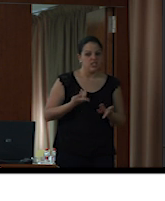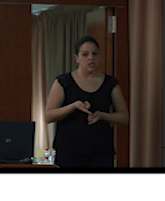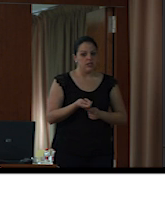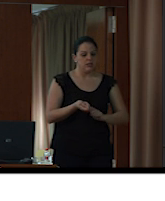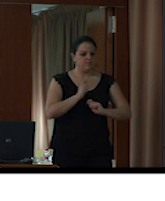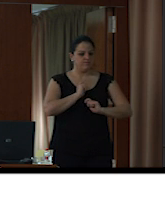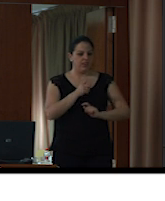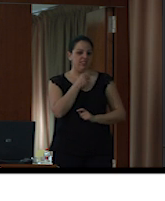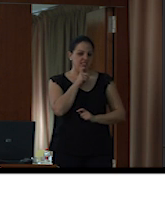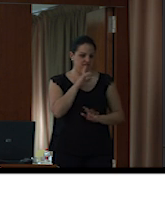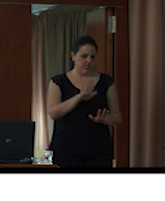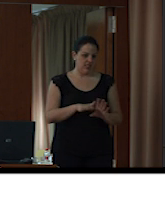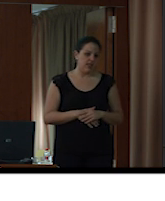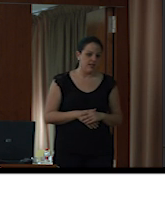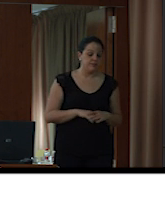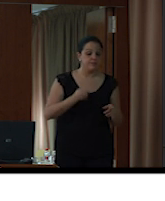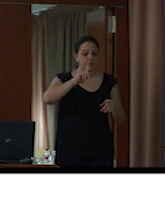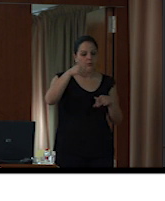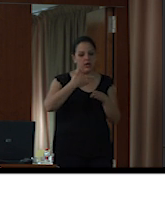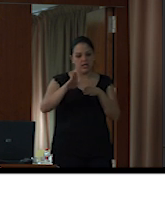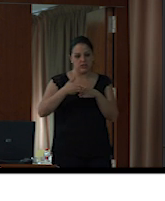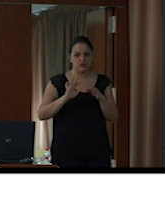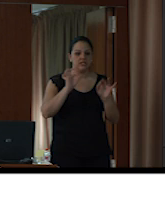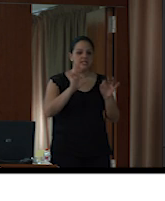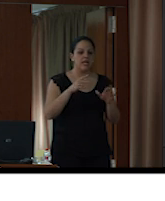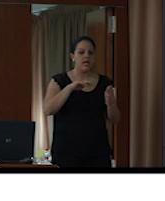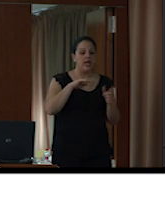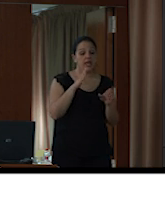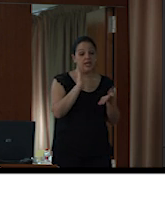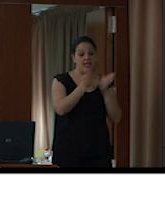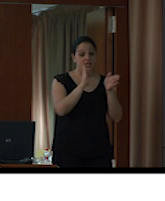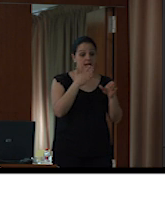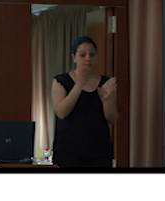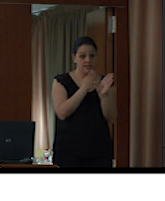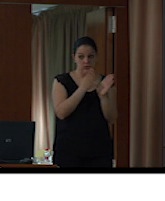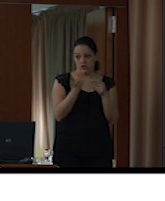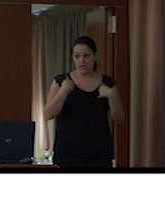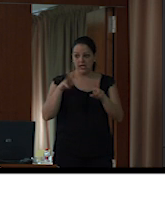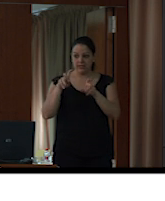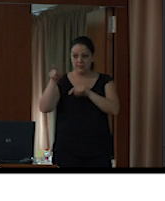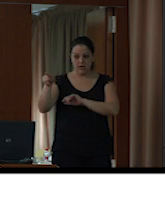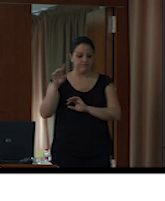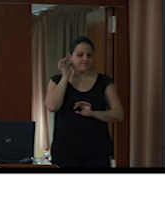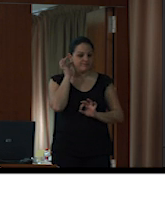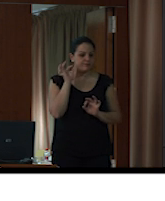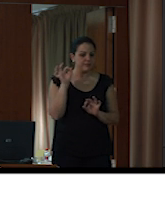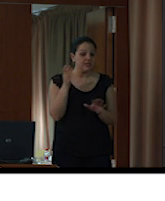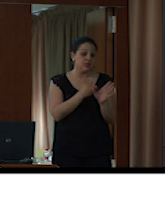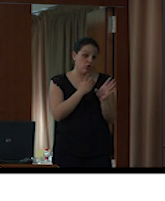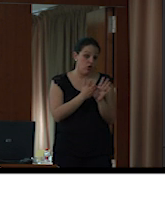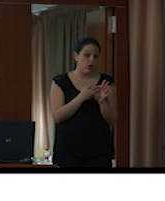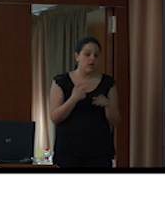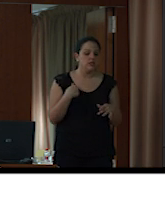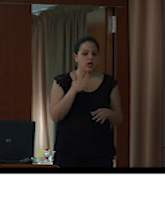complicado. Y luego está el resto, las terapias psicológicas, ya lo ha hablado la psicóloga, sobre todo en el caso del insomnio.